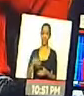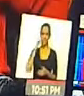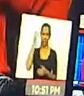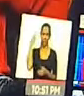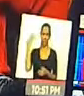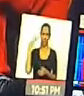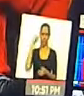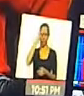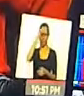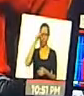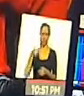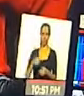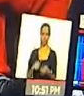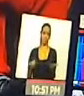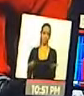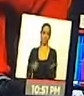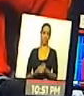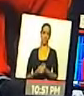domingo?